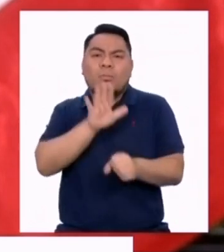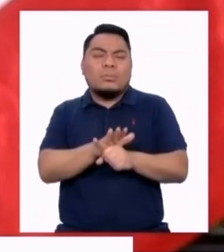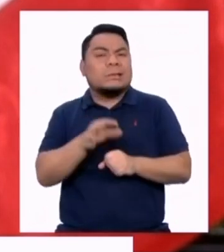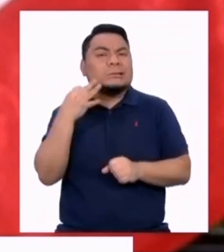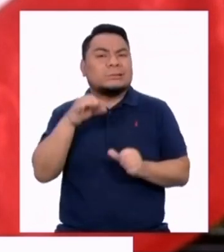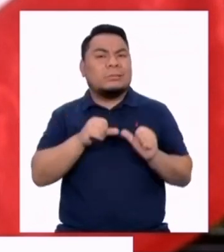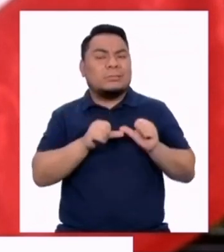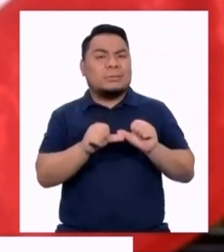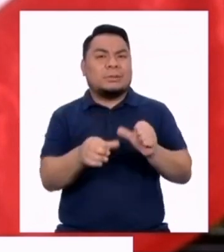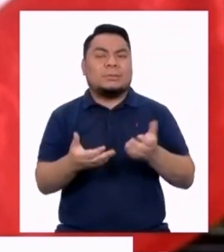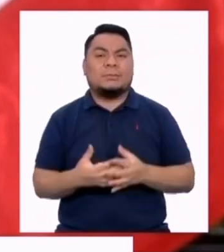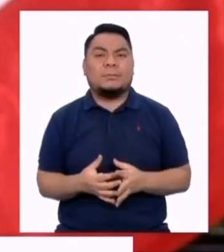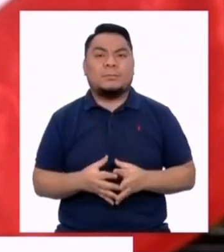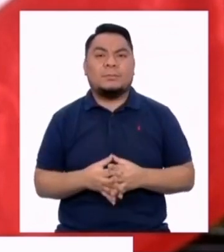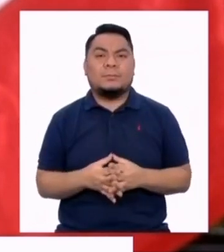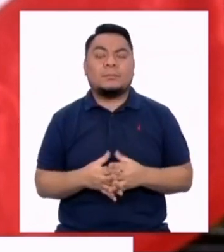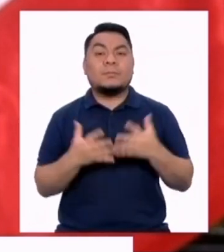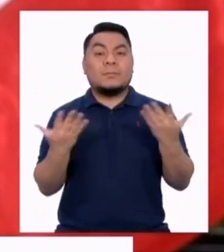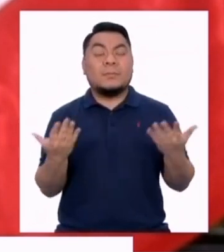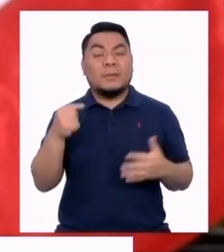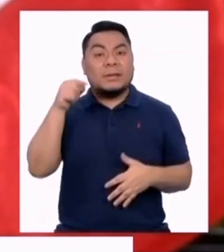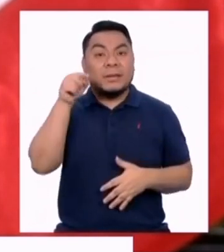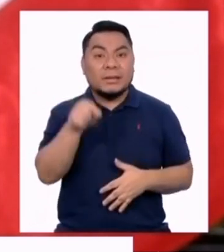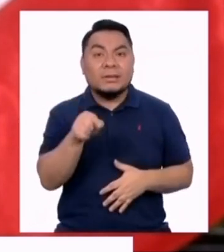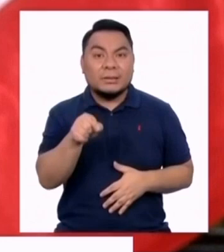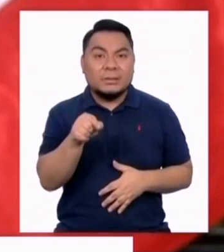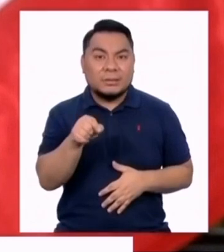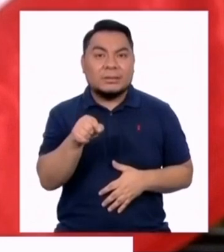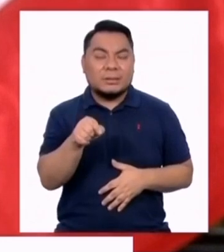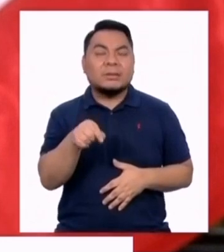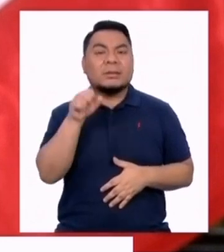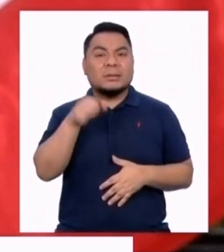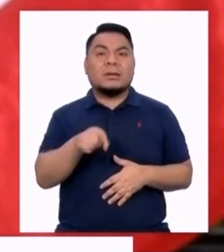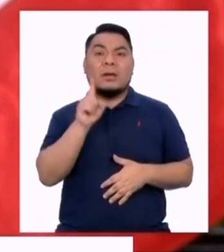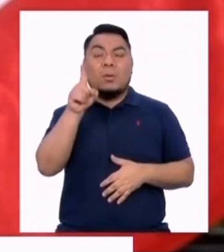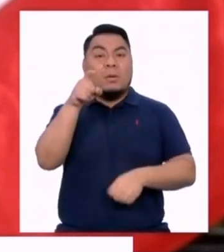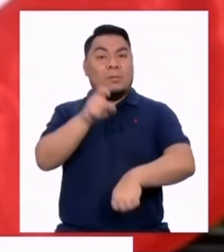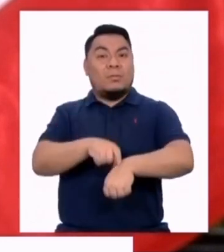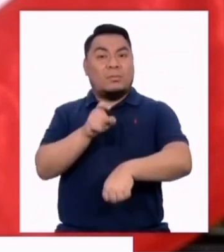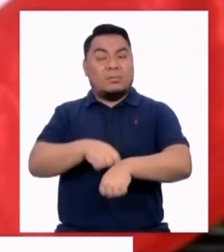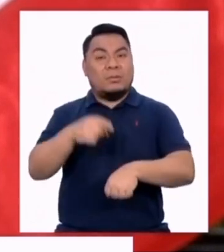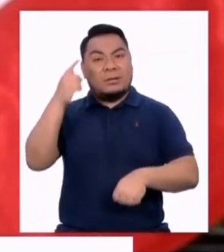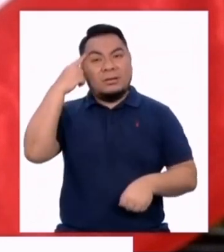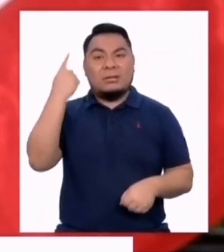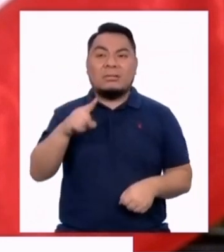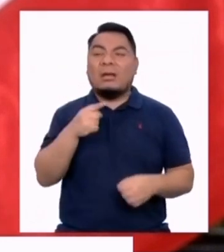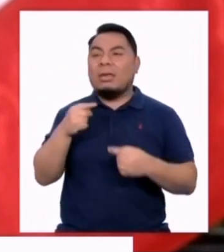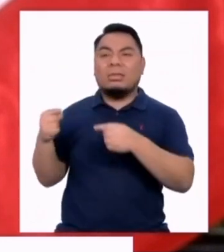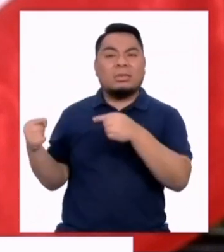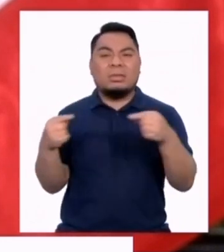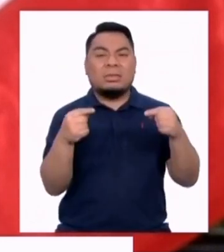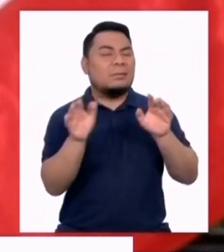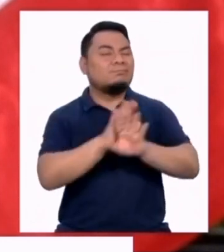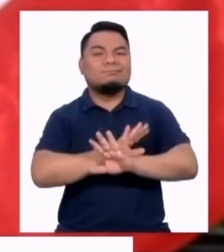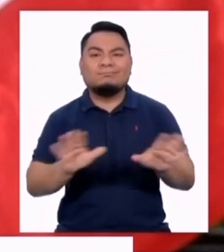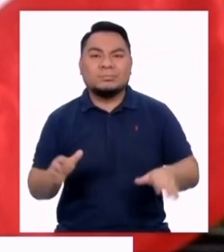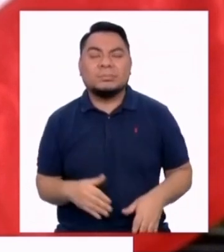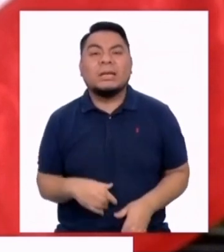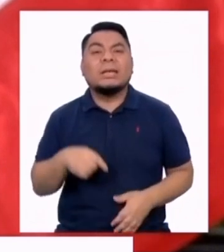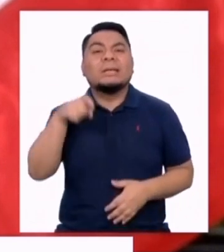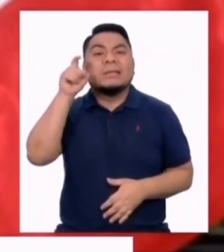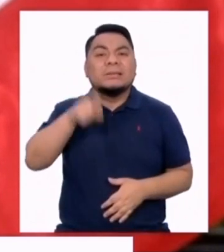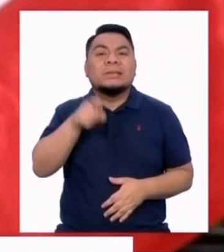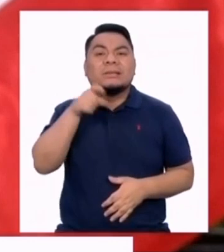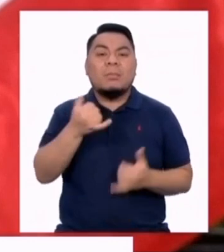no es un momento para la división sino para la unidad y el consenso el